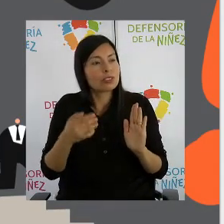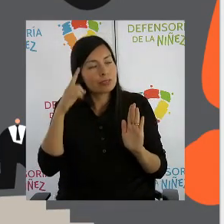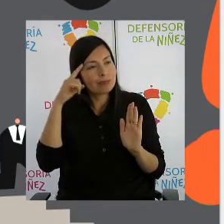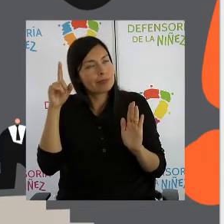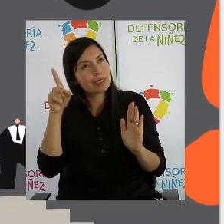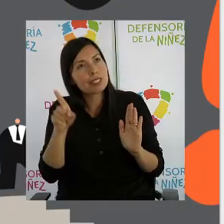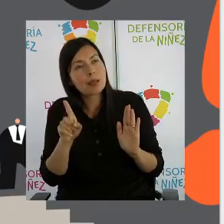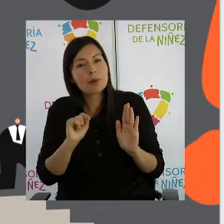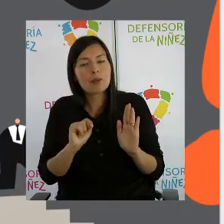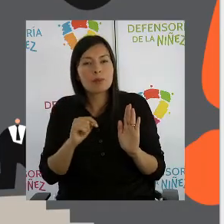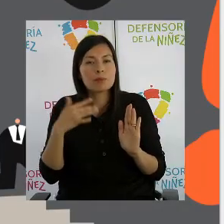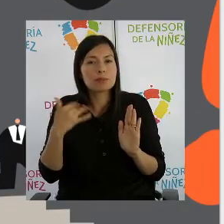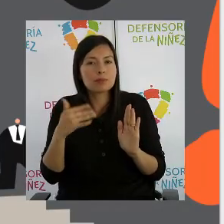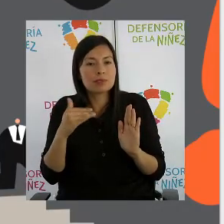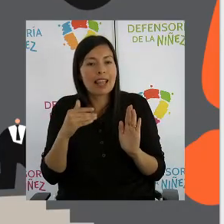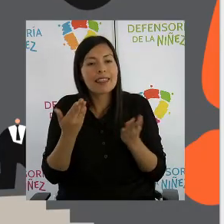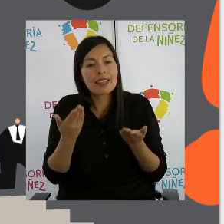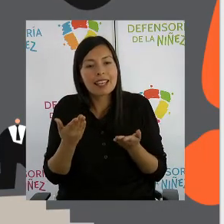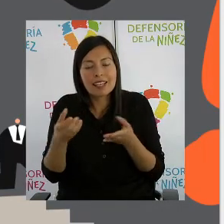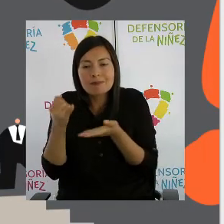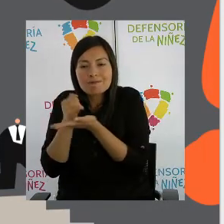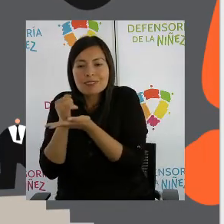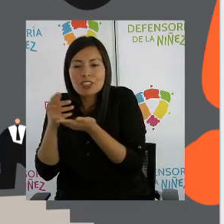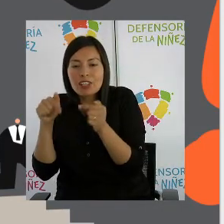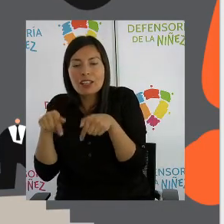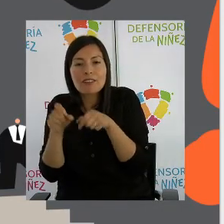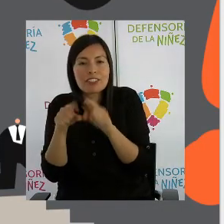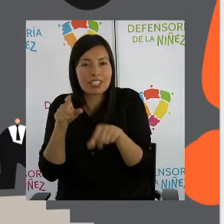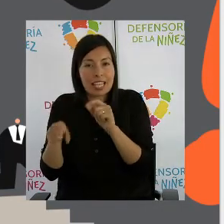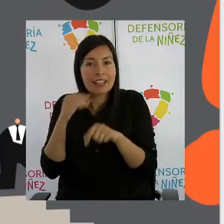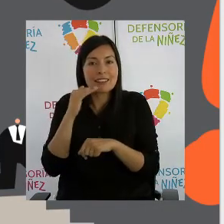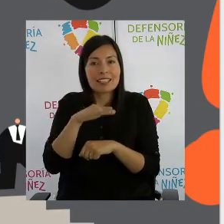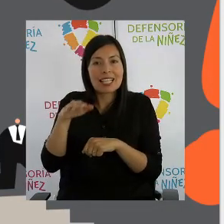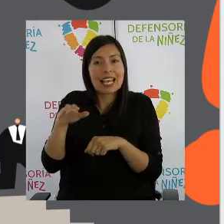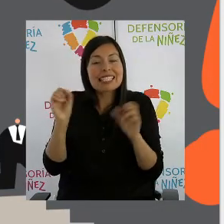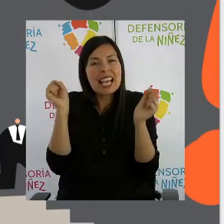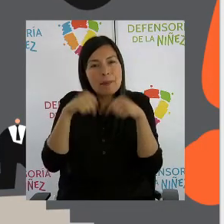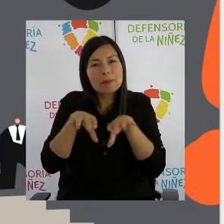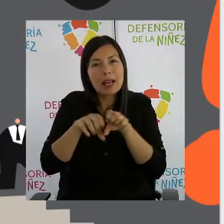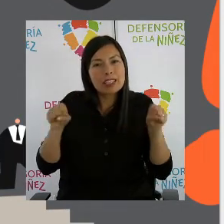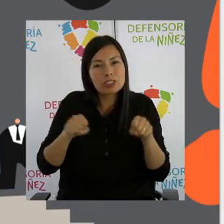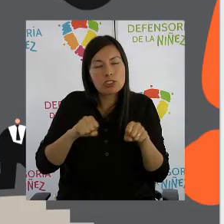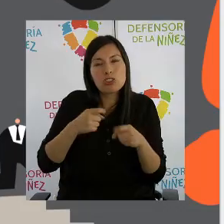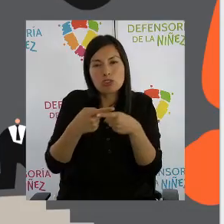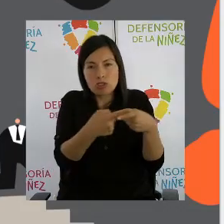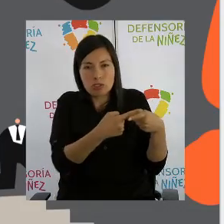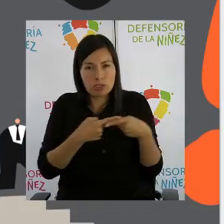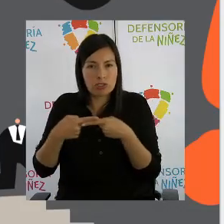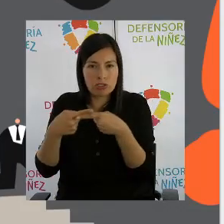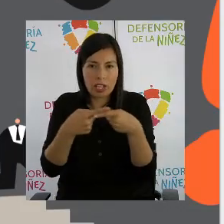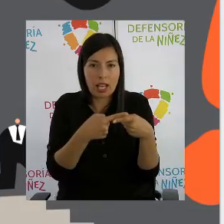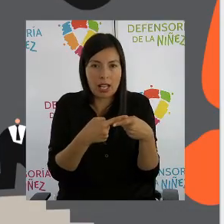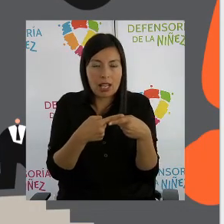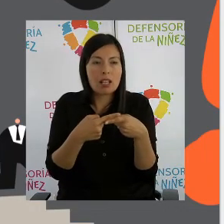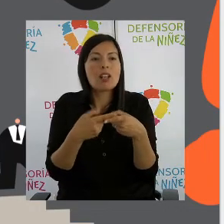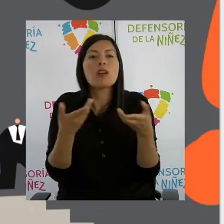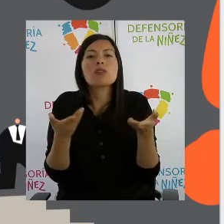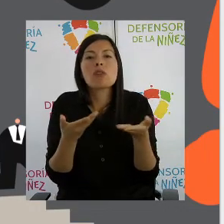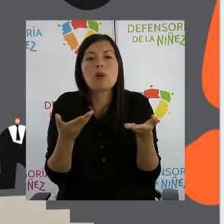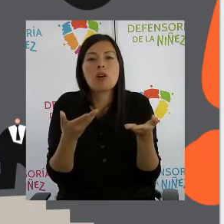desde la Defensoría de los Derechos de la Niñez es que este nuevo pacto social no se haga por ningún motivo volviendo a